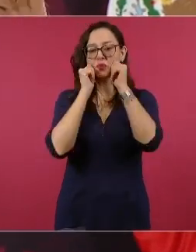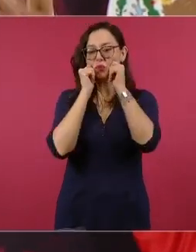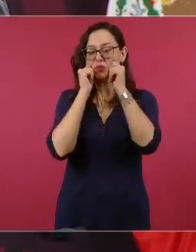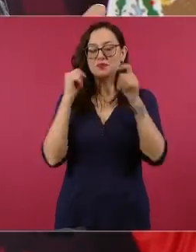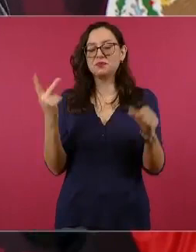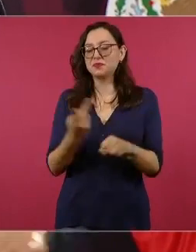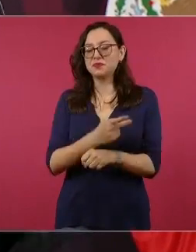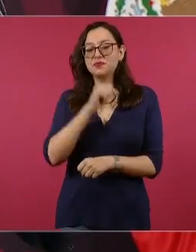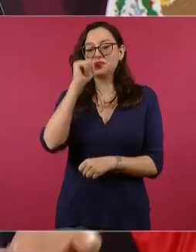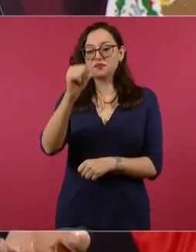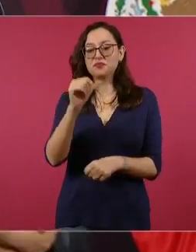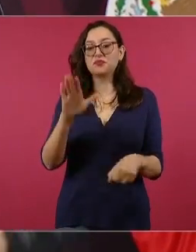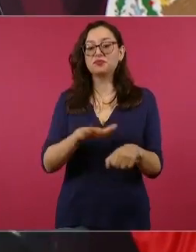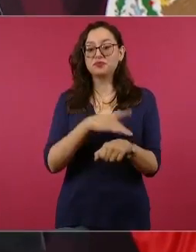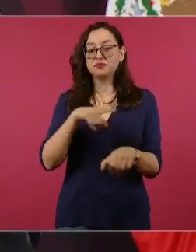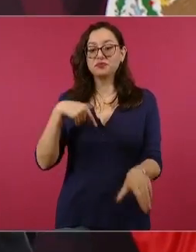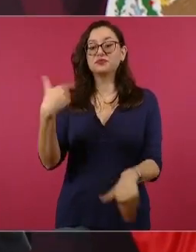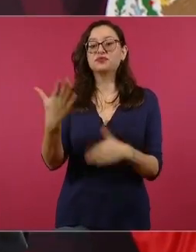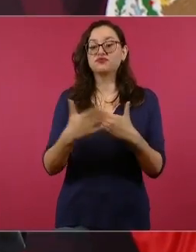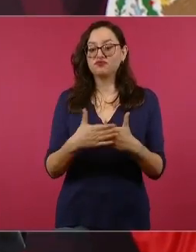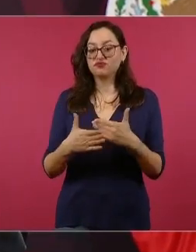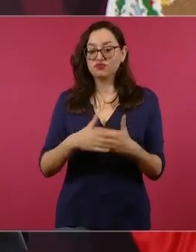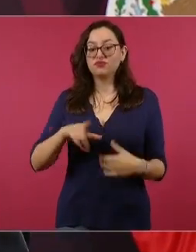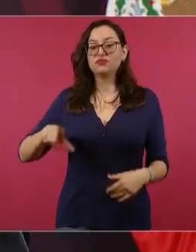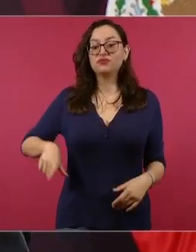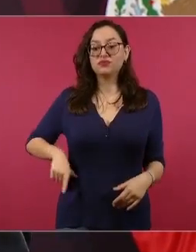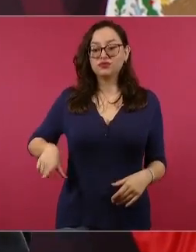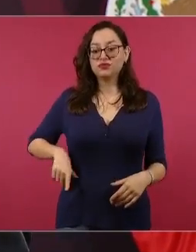seguir siendo atendida,